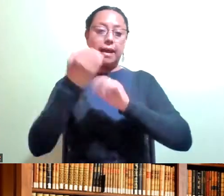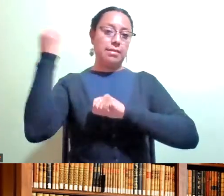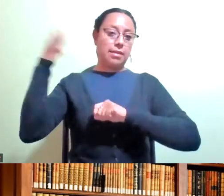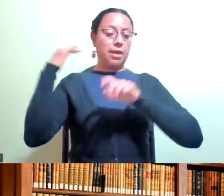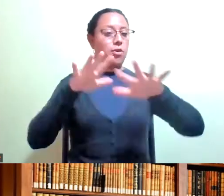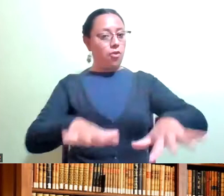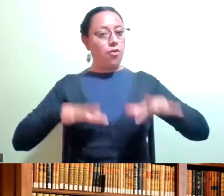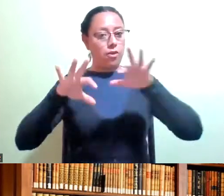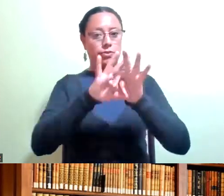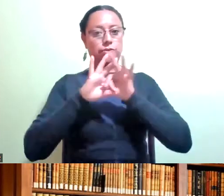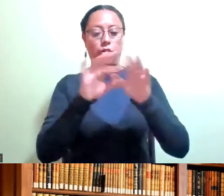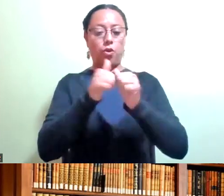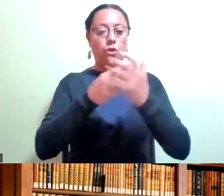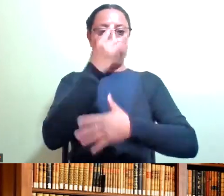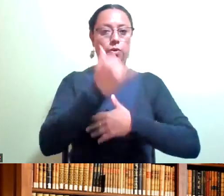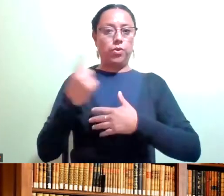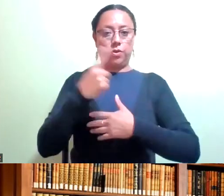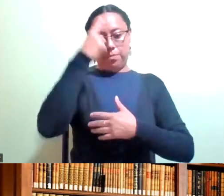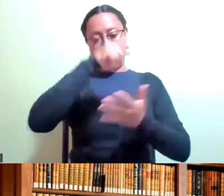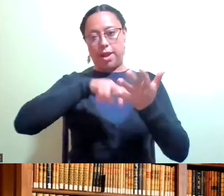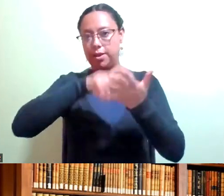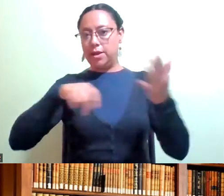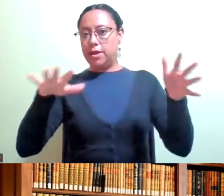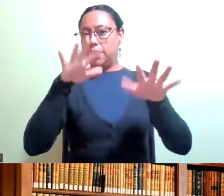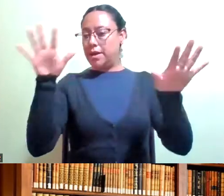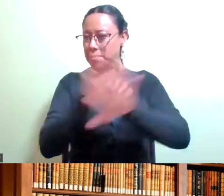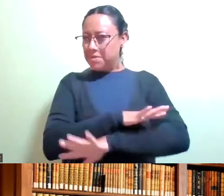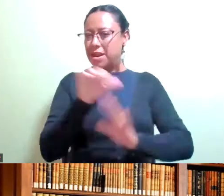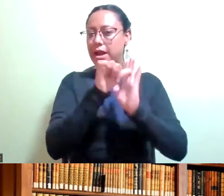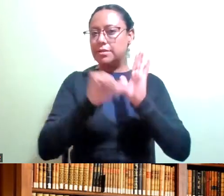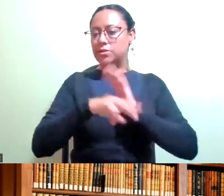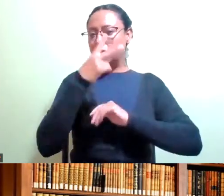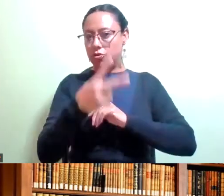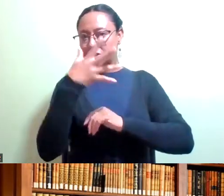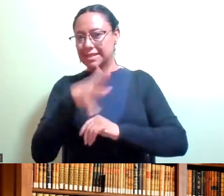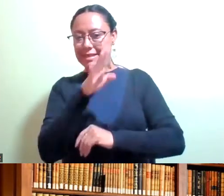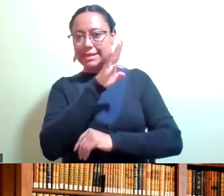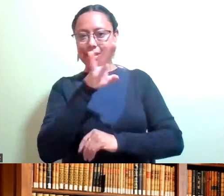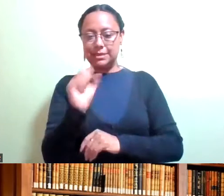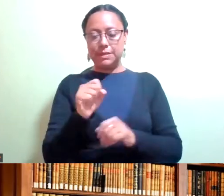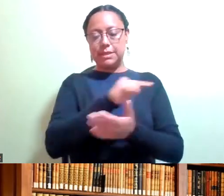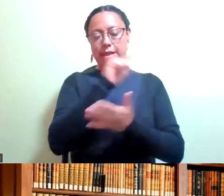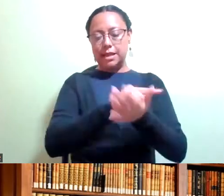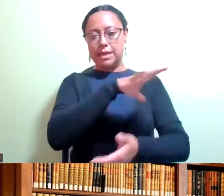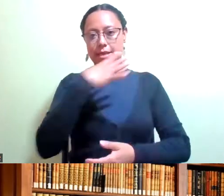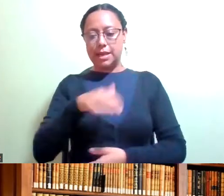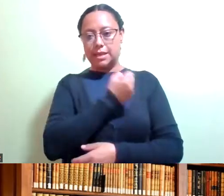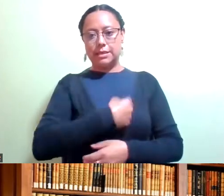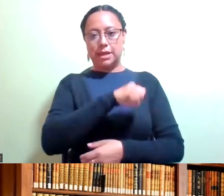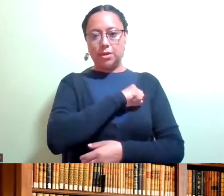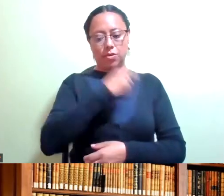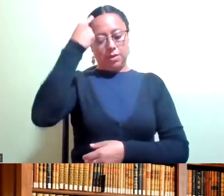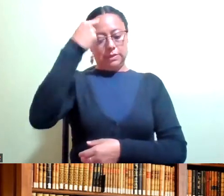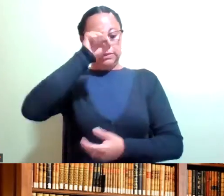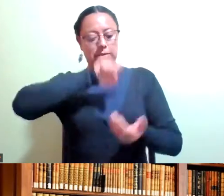decreto por el que se reforman los artículos 2 y 10 bis de la Ley General de Salud sobre la objeción de conciencia relacionada con la interrupción